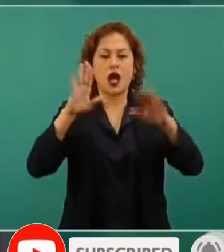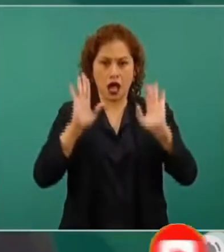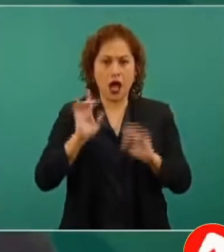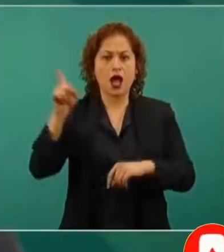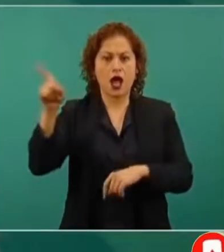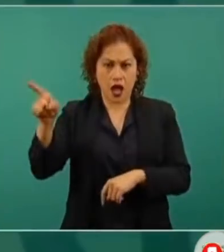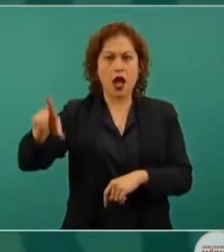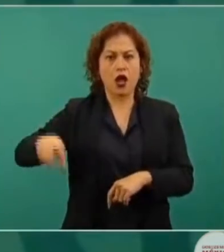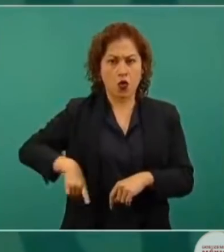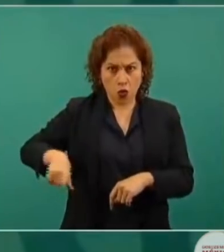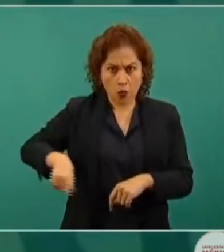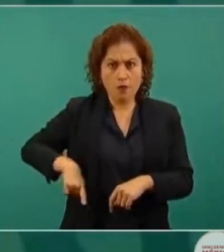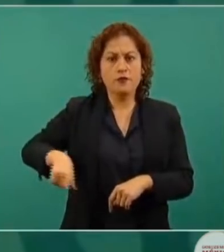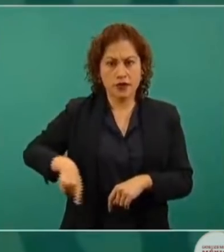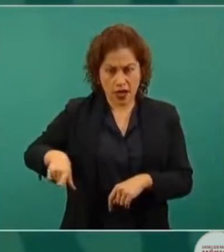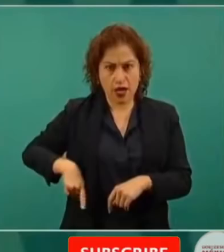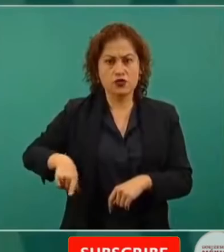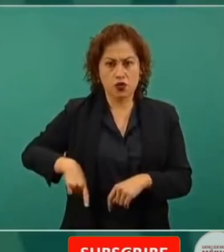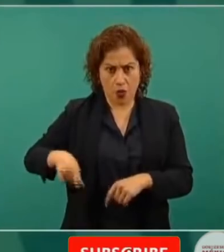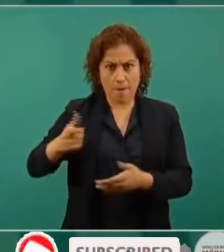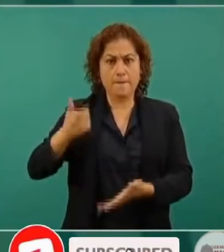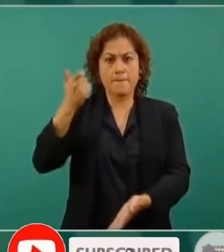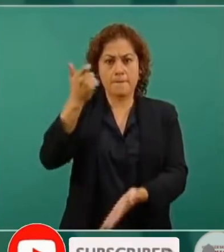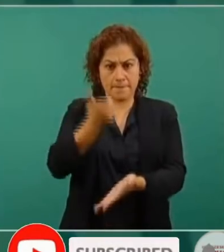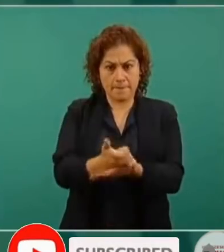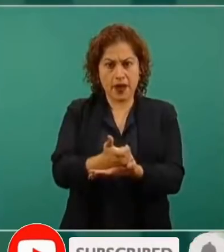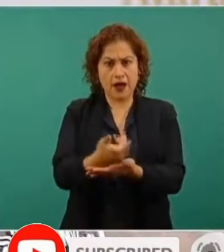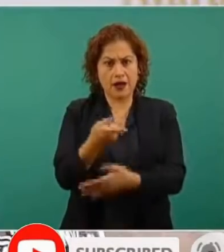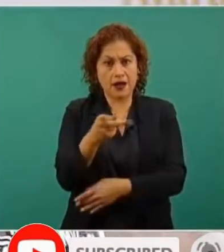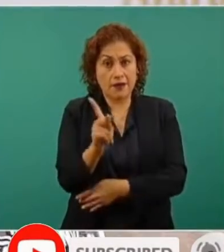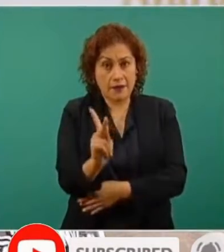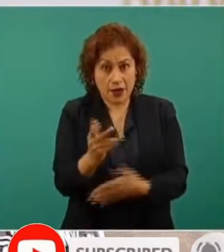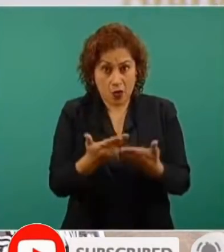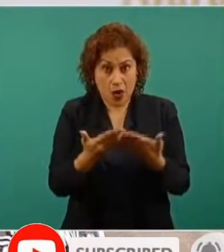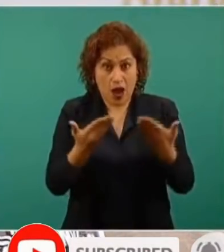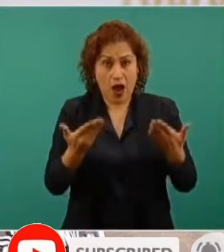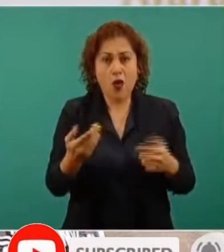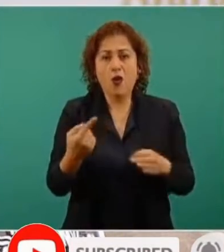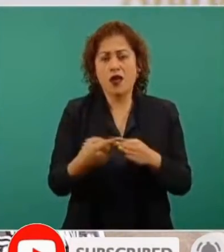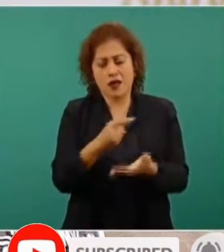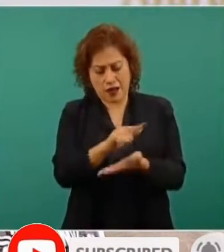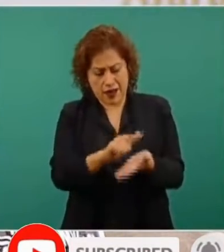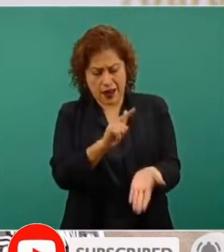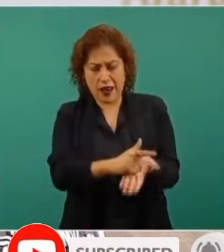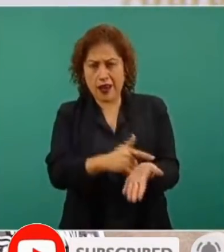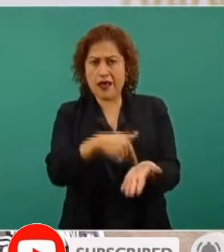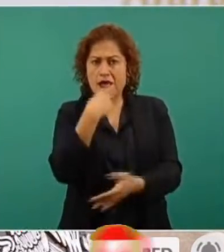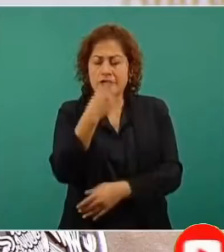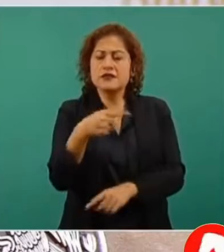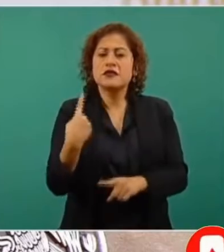la subsidia el Estado. En este caso, absurdamente, quien subsidia a las empresas privadas,